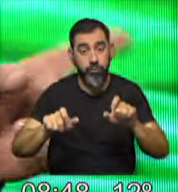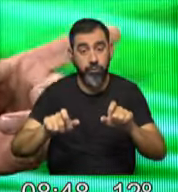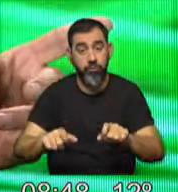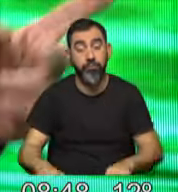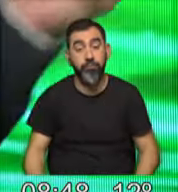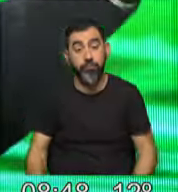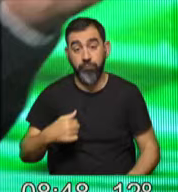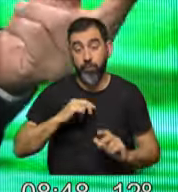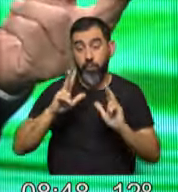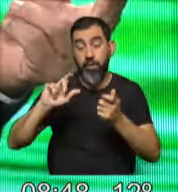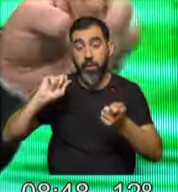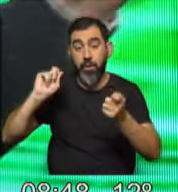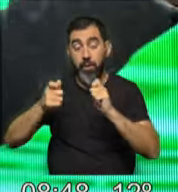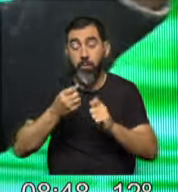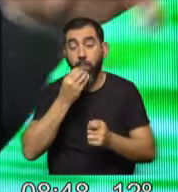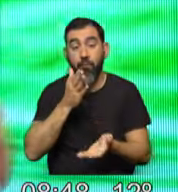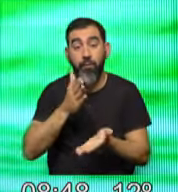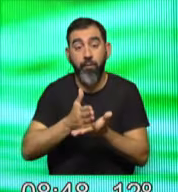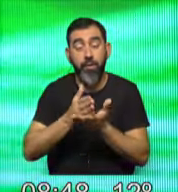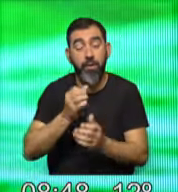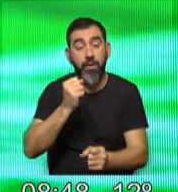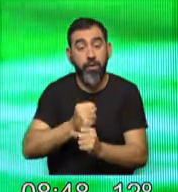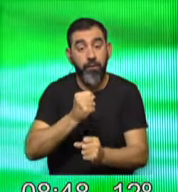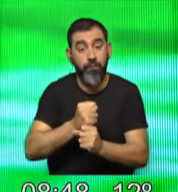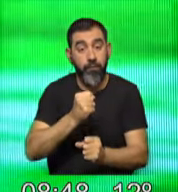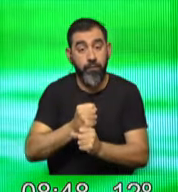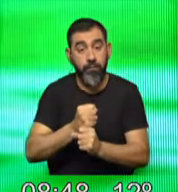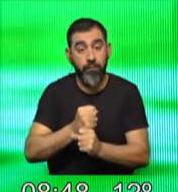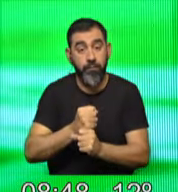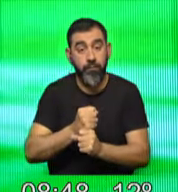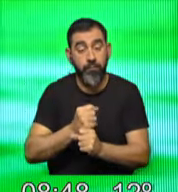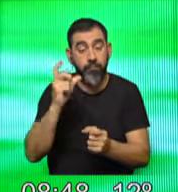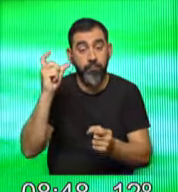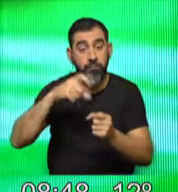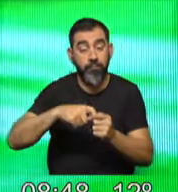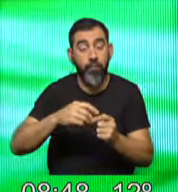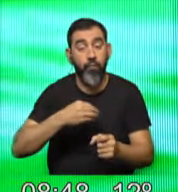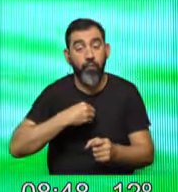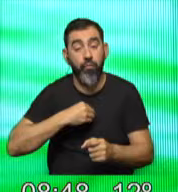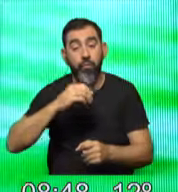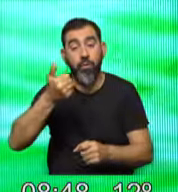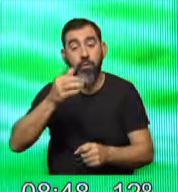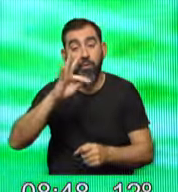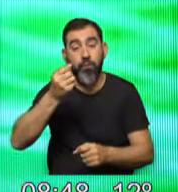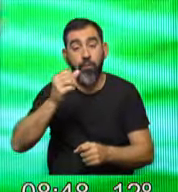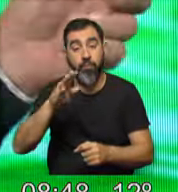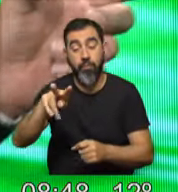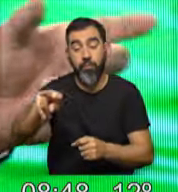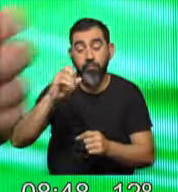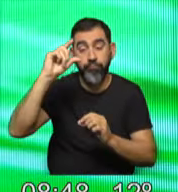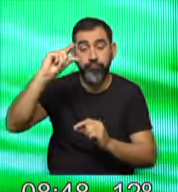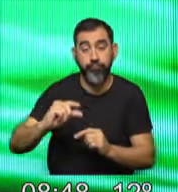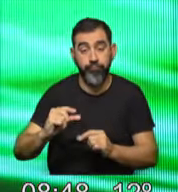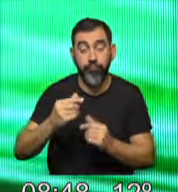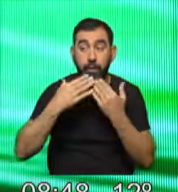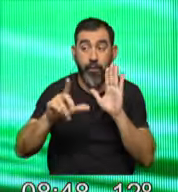esto que yo te dije del cambio de la bonificación para el trabajador que está afiliado voluntariamente una fap y que va a cobrar menos de jubilación con